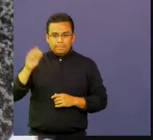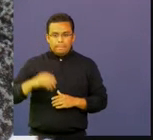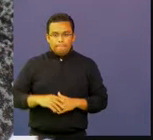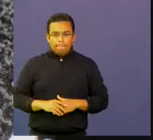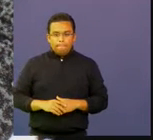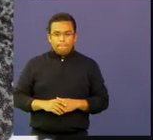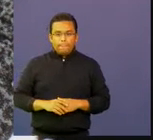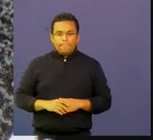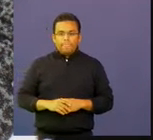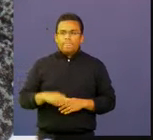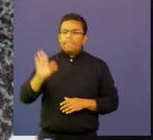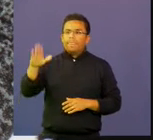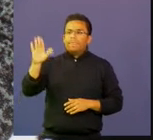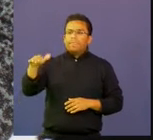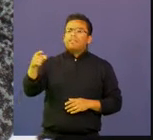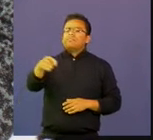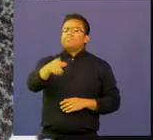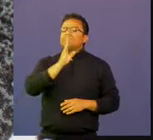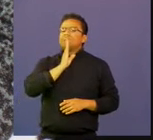Mafe, ¿quién es esta persona?